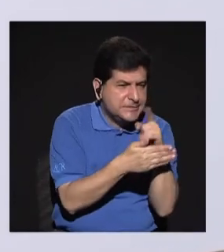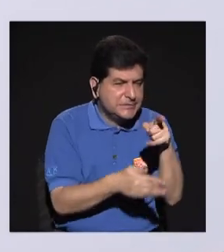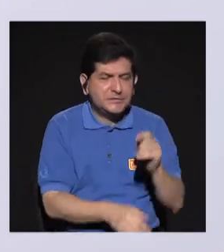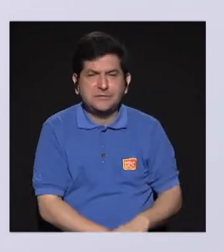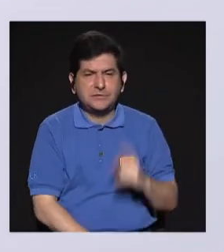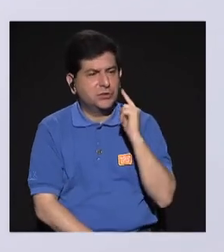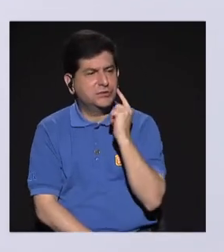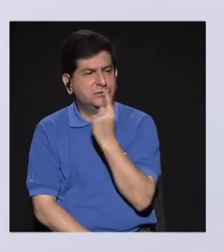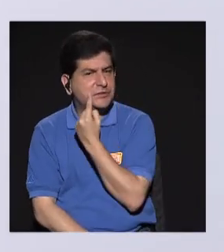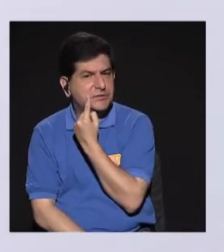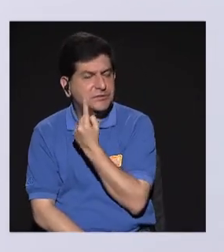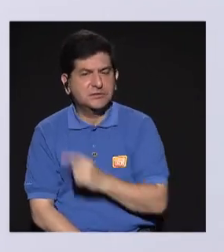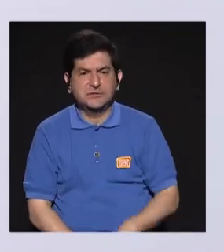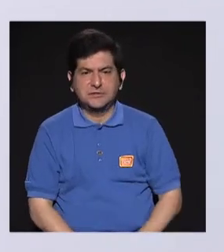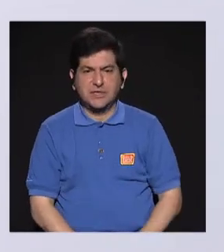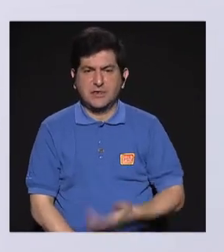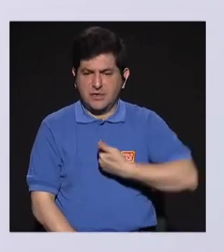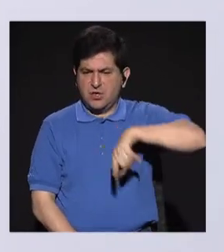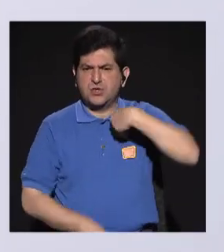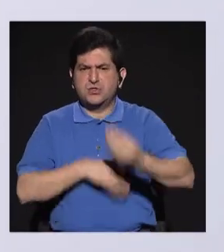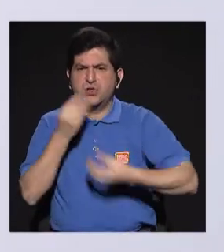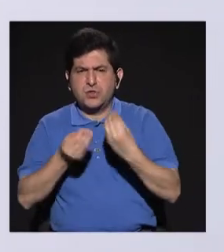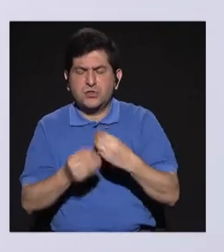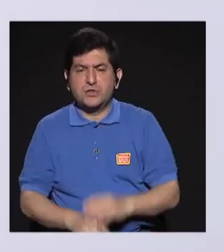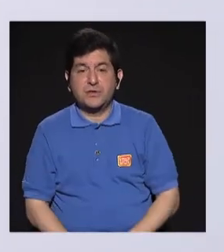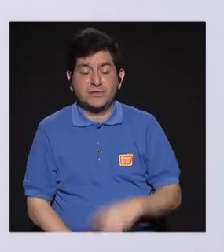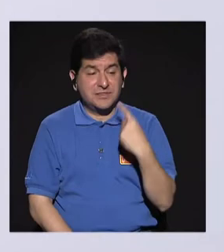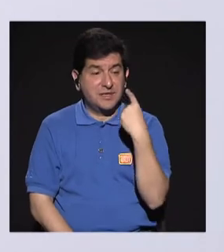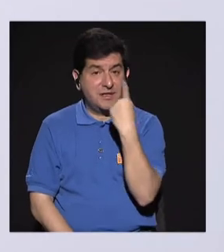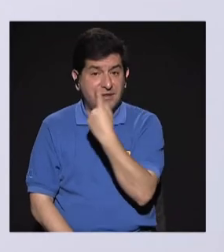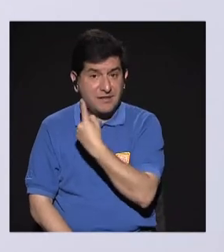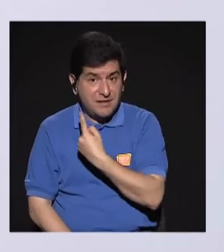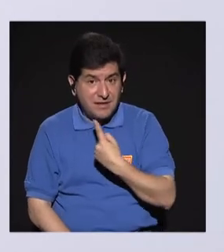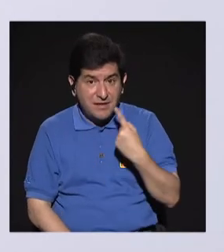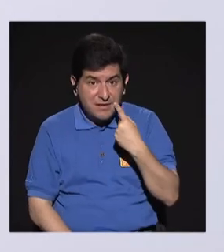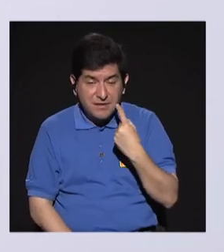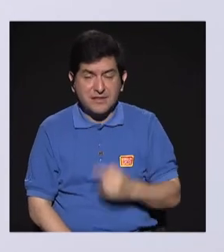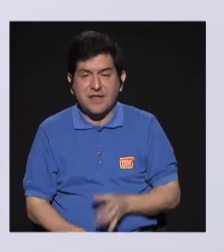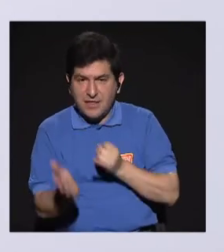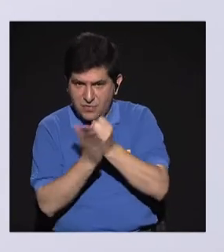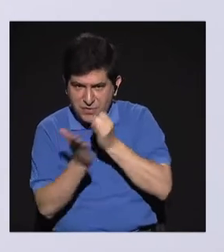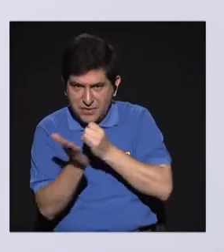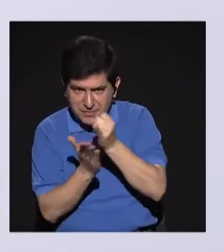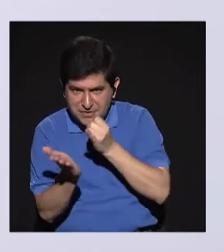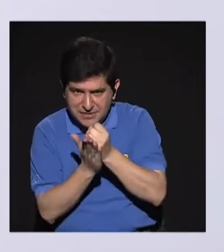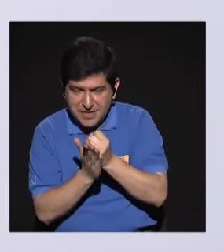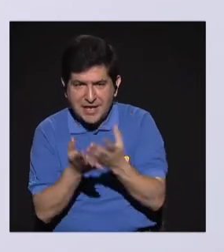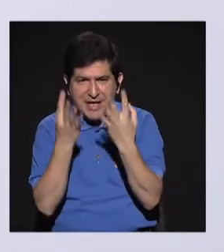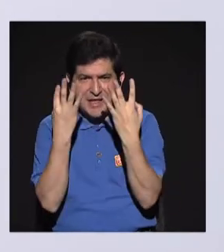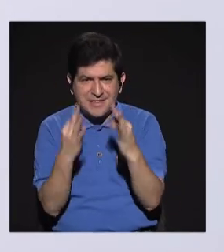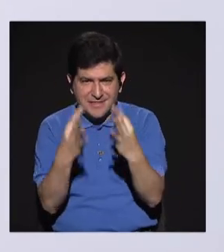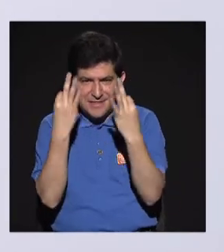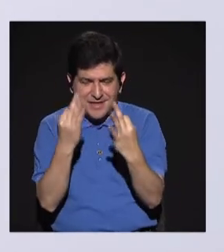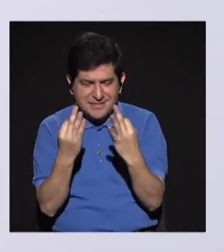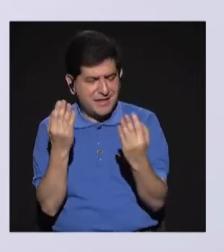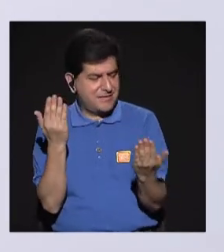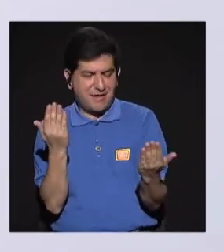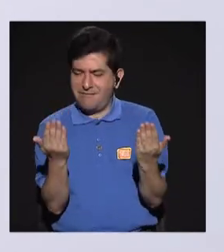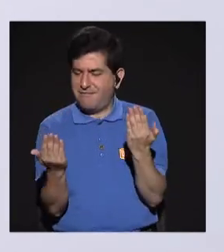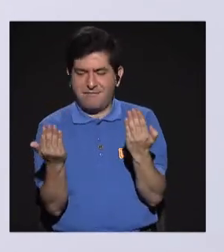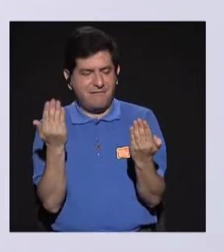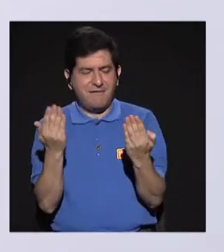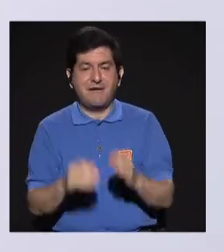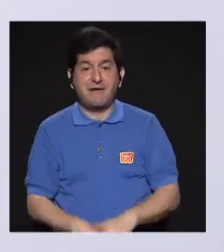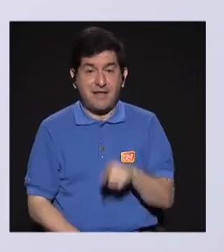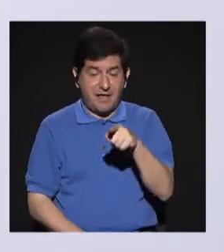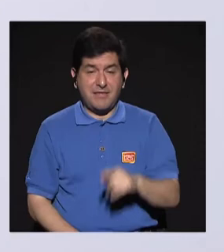con los dientes verán y entonces lo que tenemos que hacer es la dentadura que tenemos la que estamos investigando tratar de ver